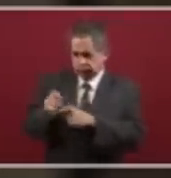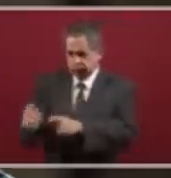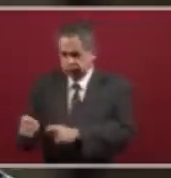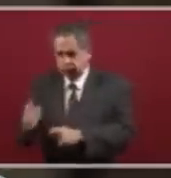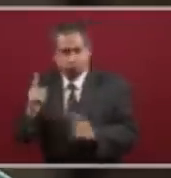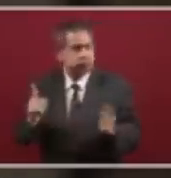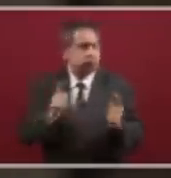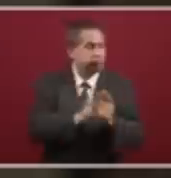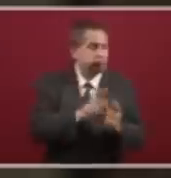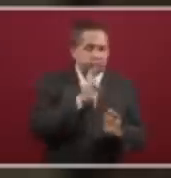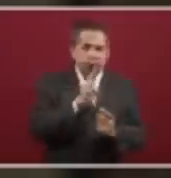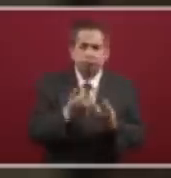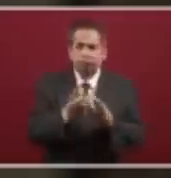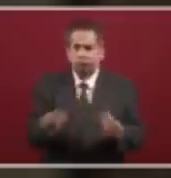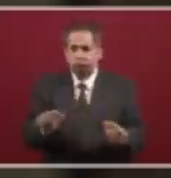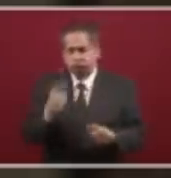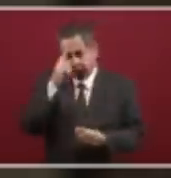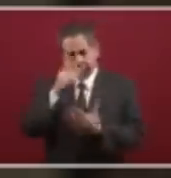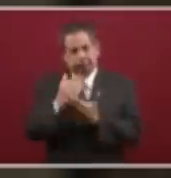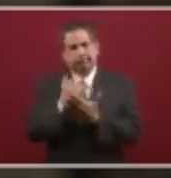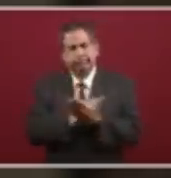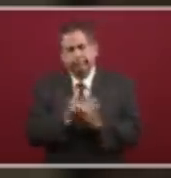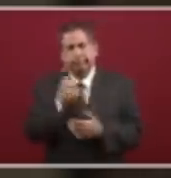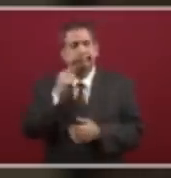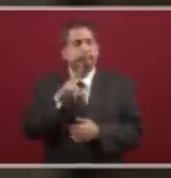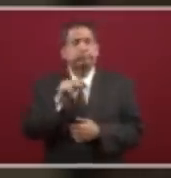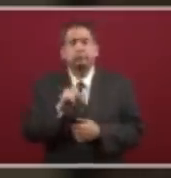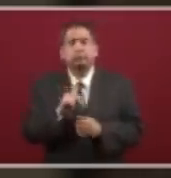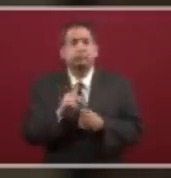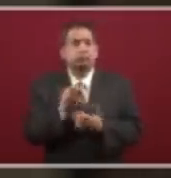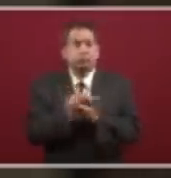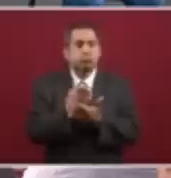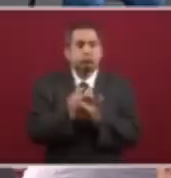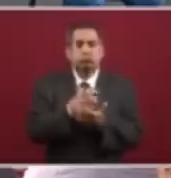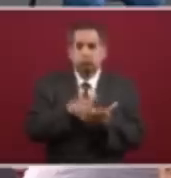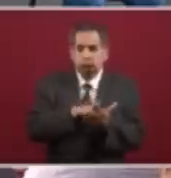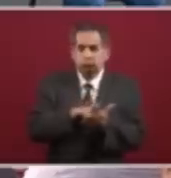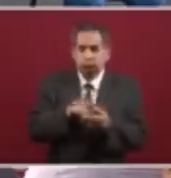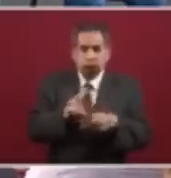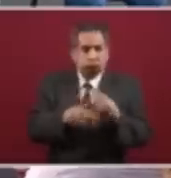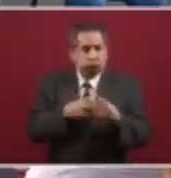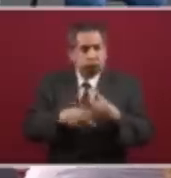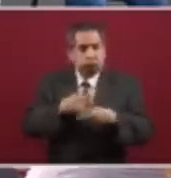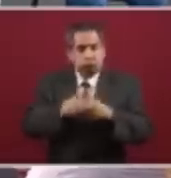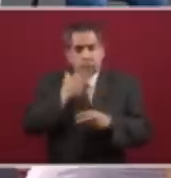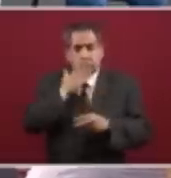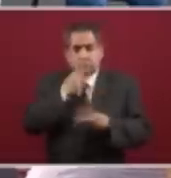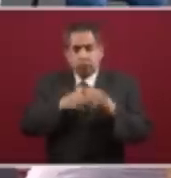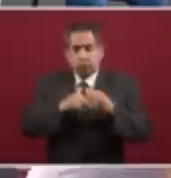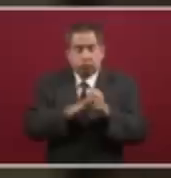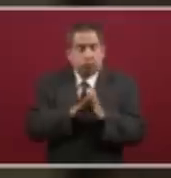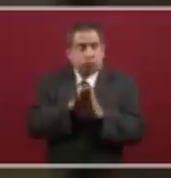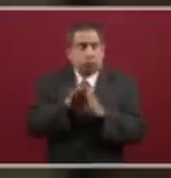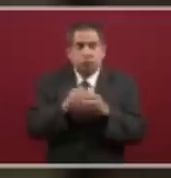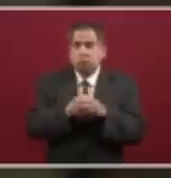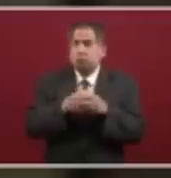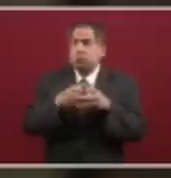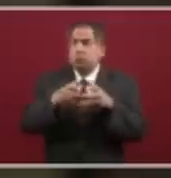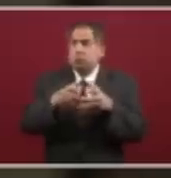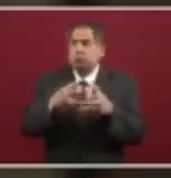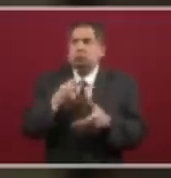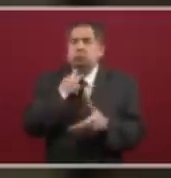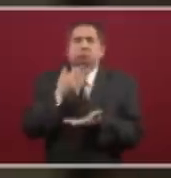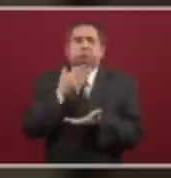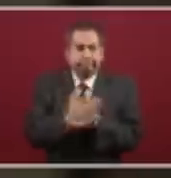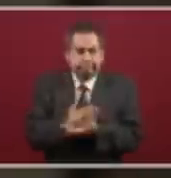resuelva de fondo esta situación y evitemos que una economía boyante como las de sonora en crecimiento como es la nuestra pues pueda